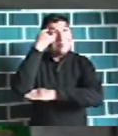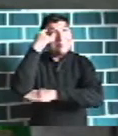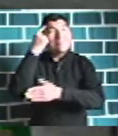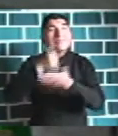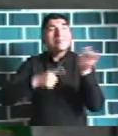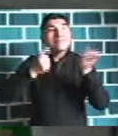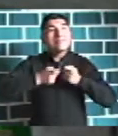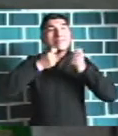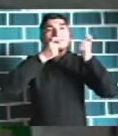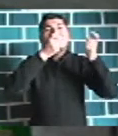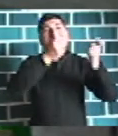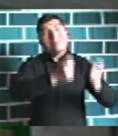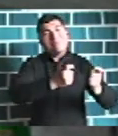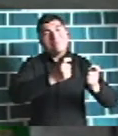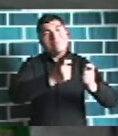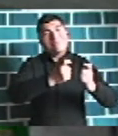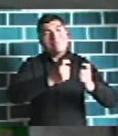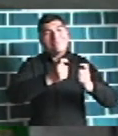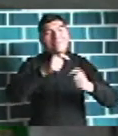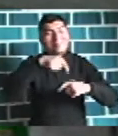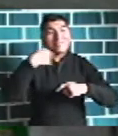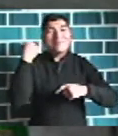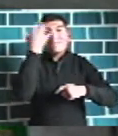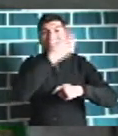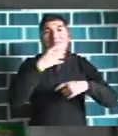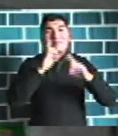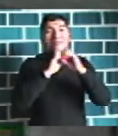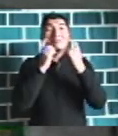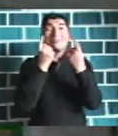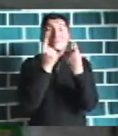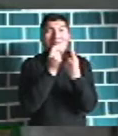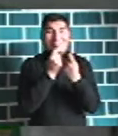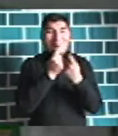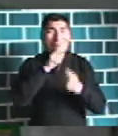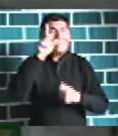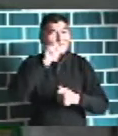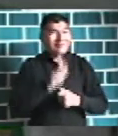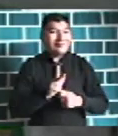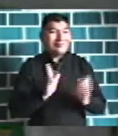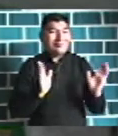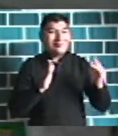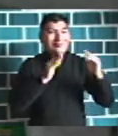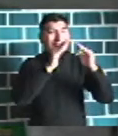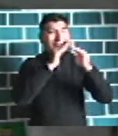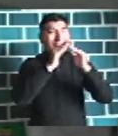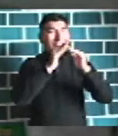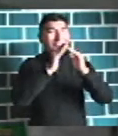vamos a regalar a este hermoso departamento de la paz